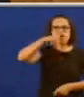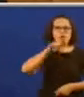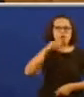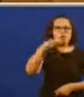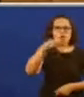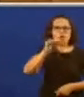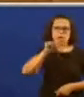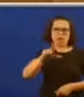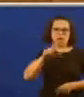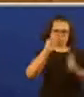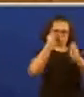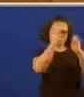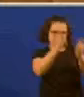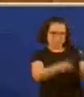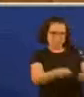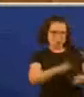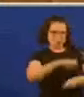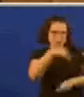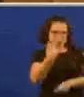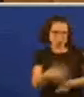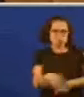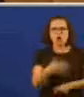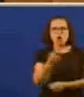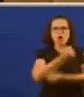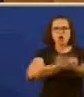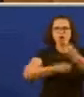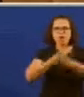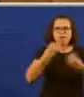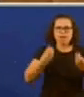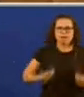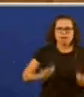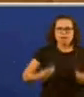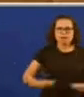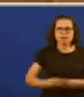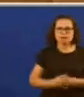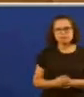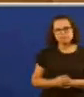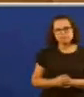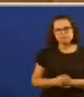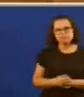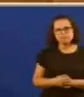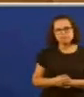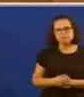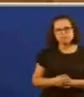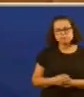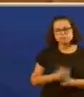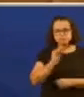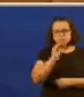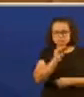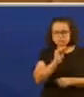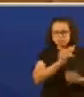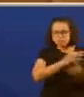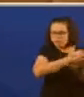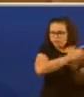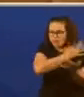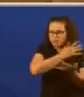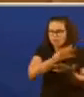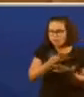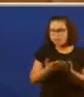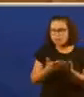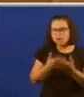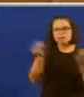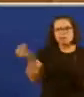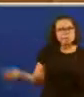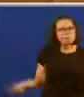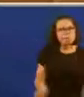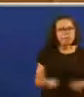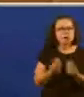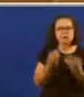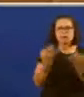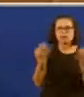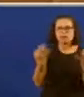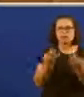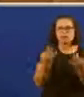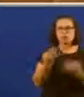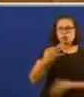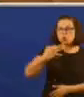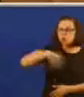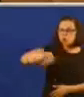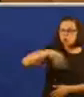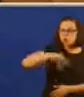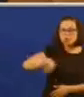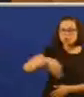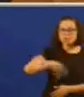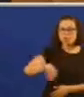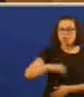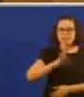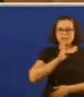que acaba de facer a economía. Sabe o único que mellorou nestos anos? Os beneficios das empresas